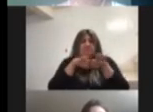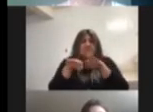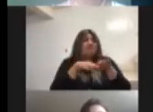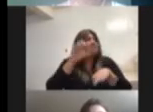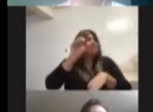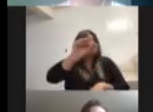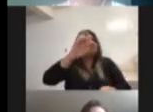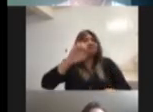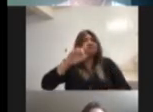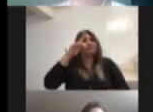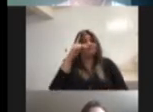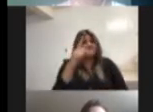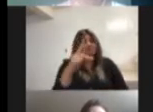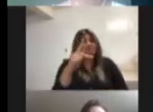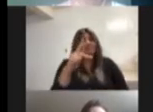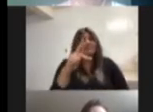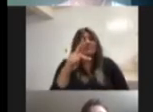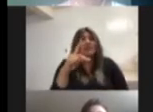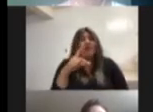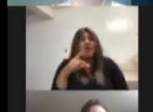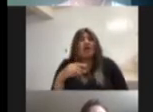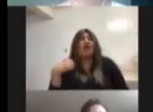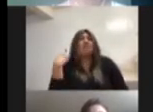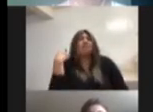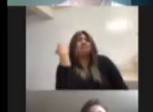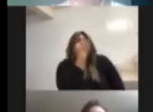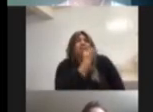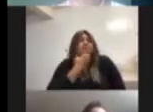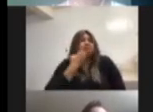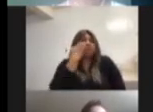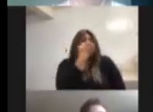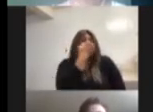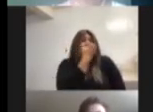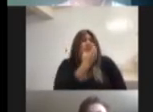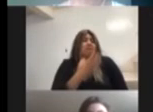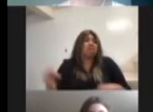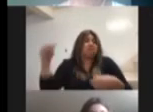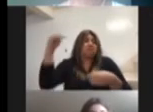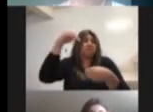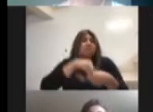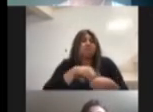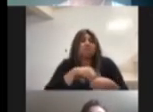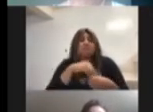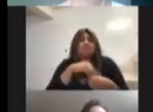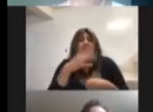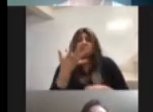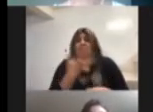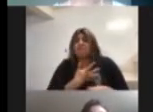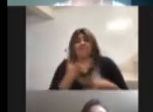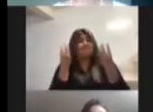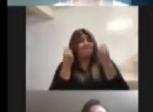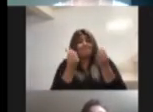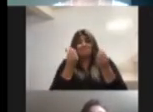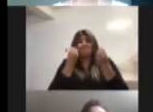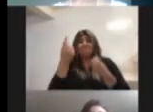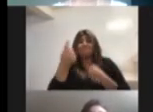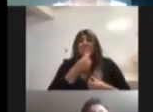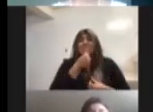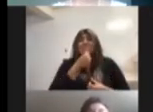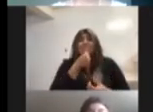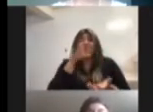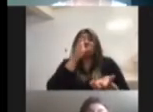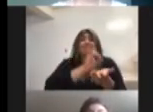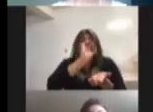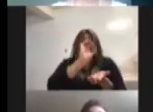lo comprobamos como escuela que estamos incorporados y que tenemos muchos niños con alguna discapacidad,